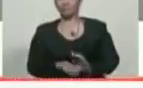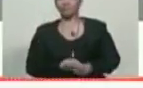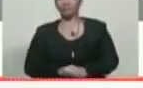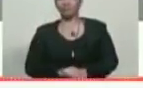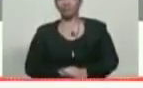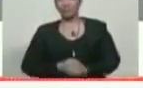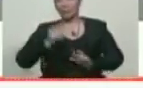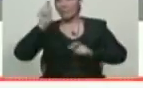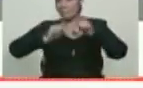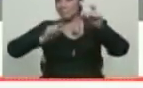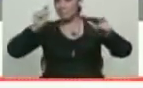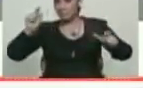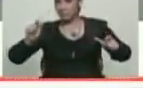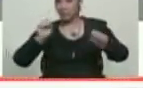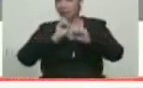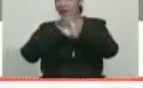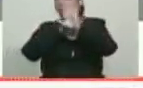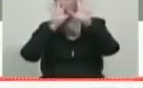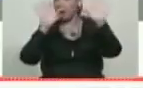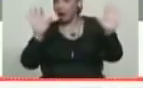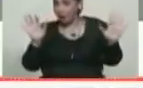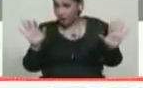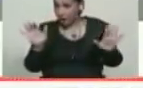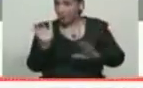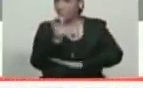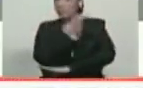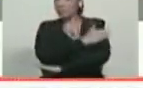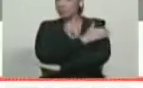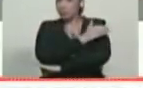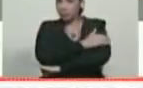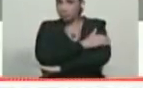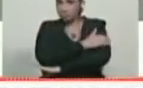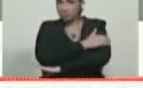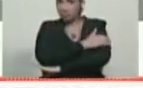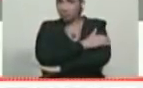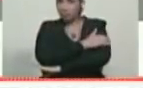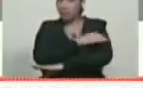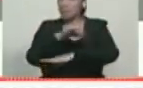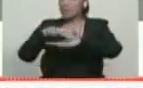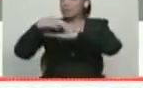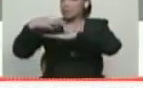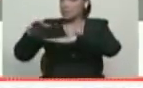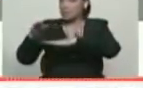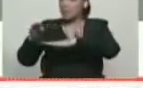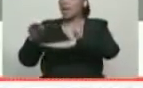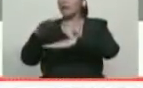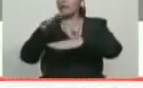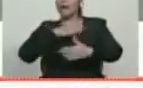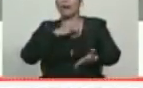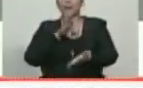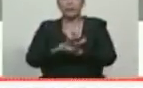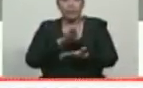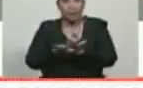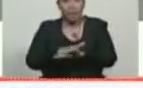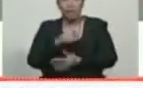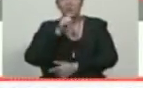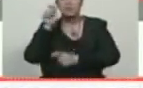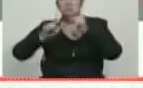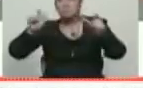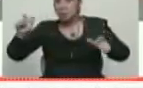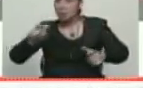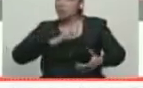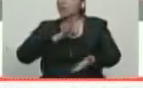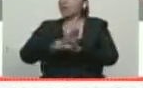La gente está muy clara, señores escuálidos. Dejen quieto al que está quieto. Este pueblo está quieto,